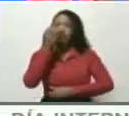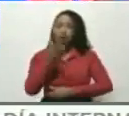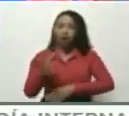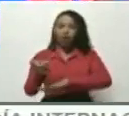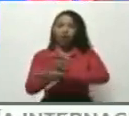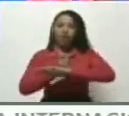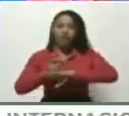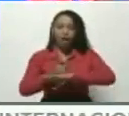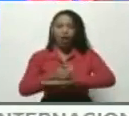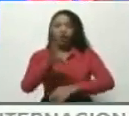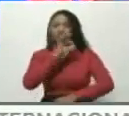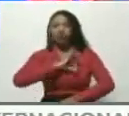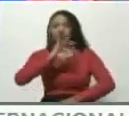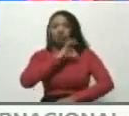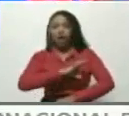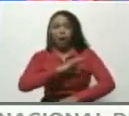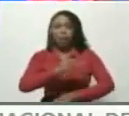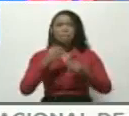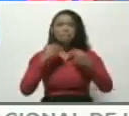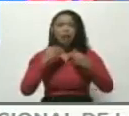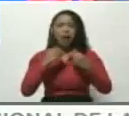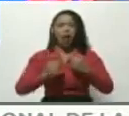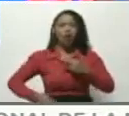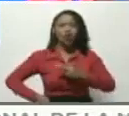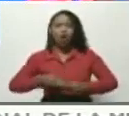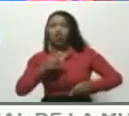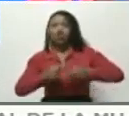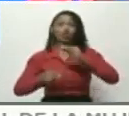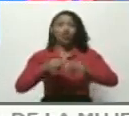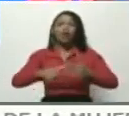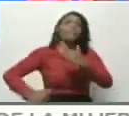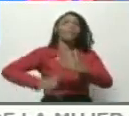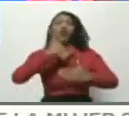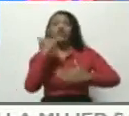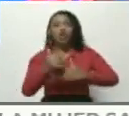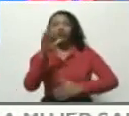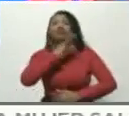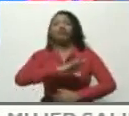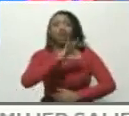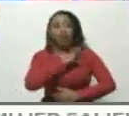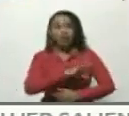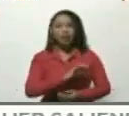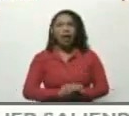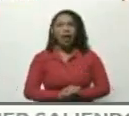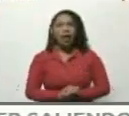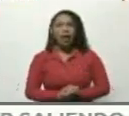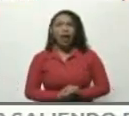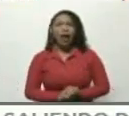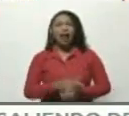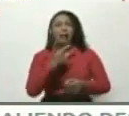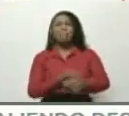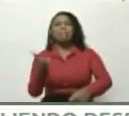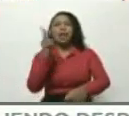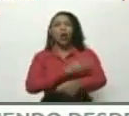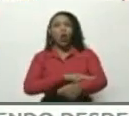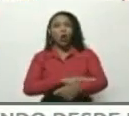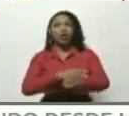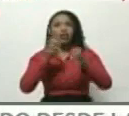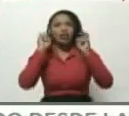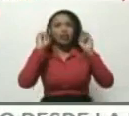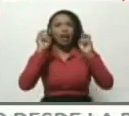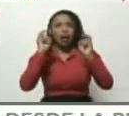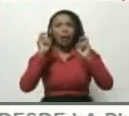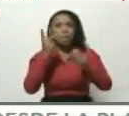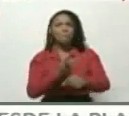gobierno socialista para la construcción del proyecto socialista en el peor de los escenarios, en